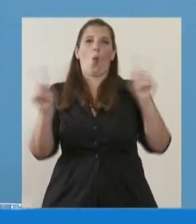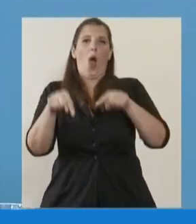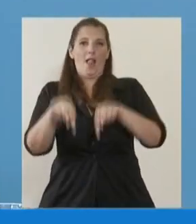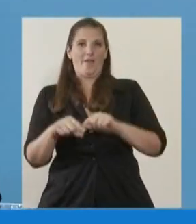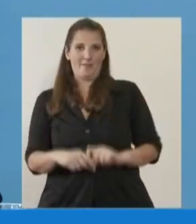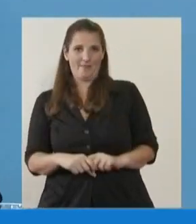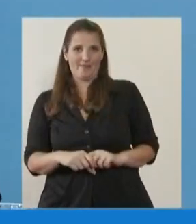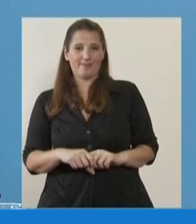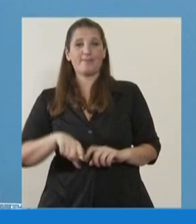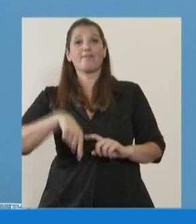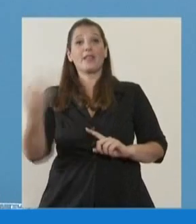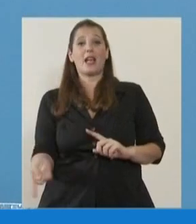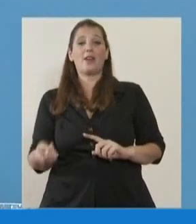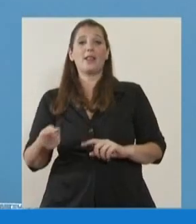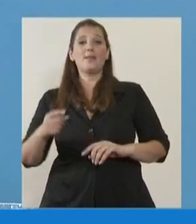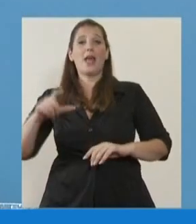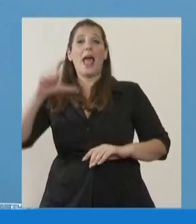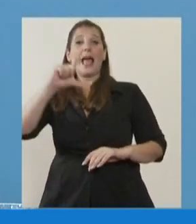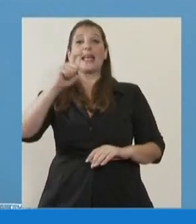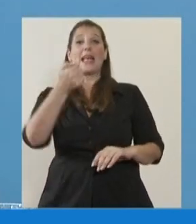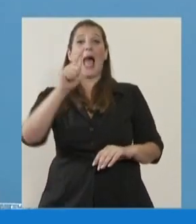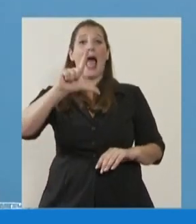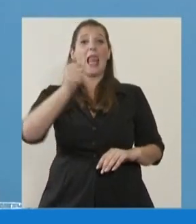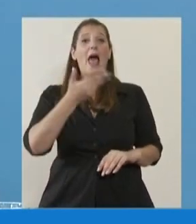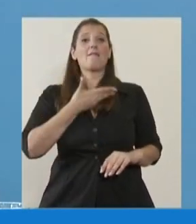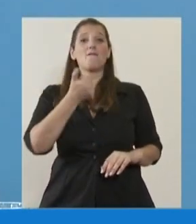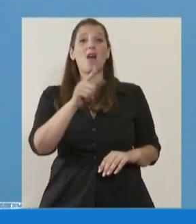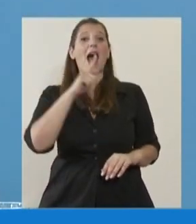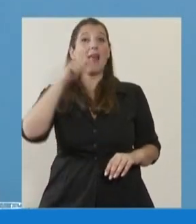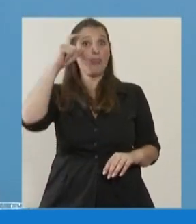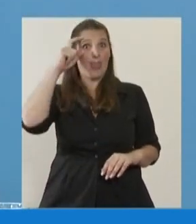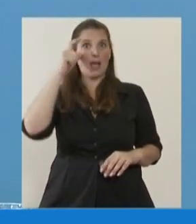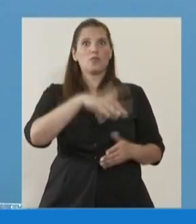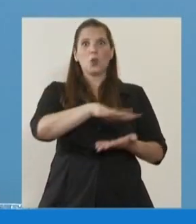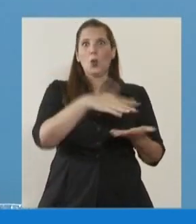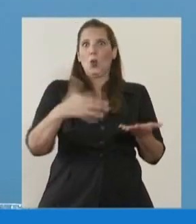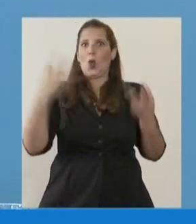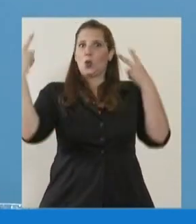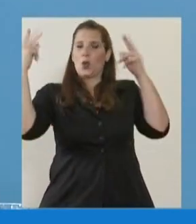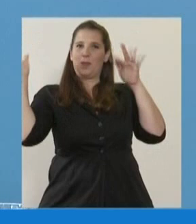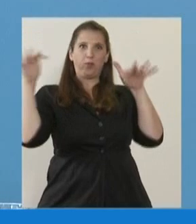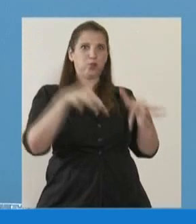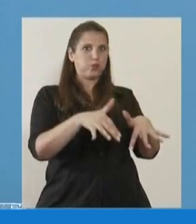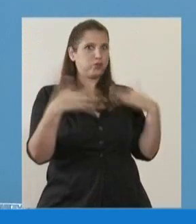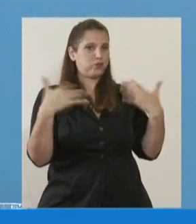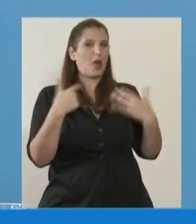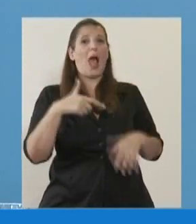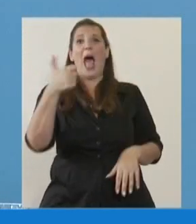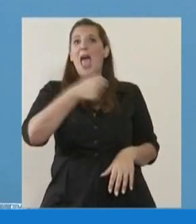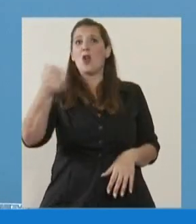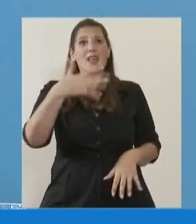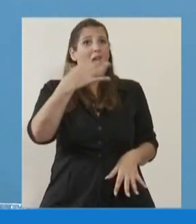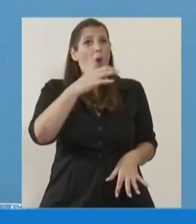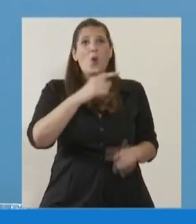En el Calafate, ¿sí? Que es un destino turístico muy importante, Aerolíneas es la única que